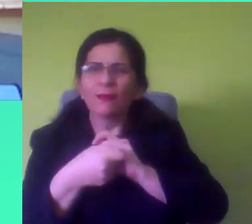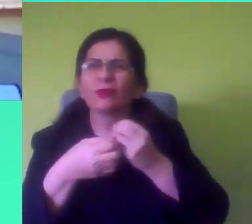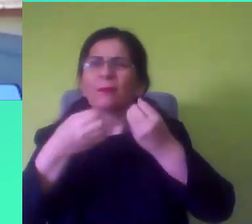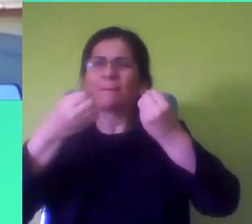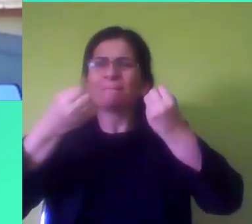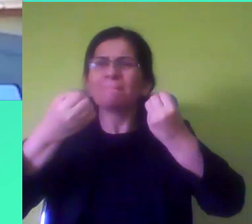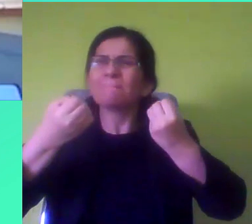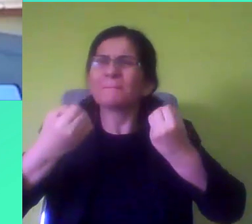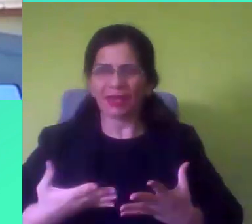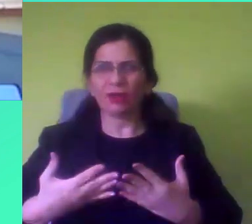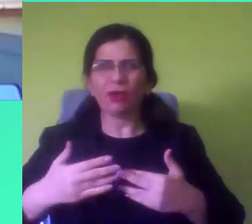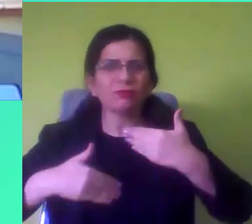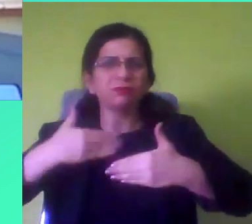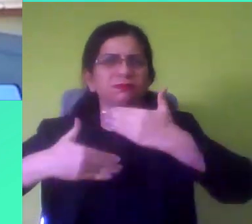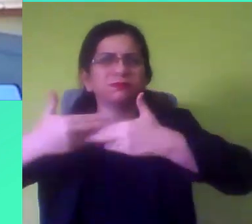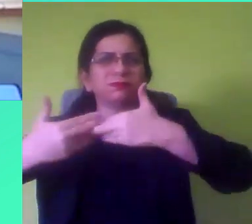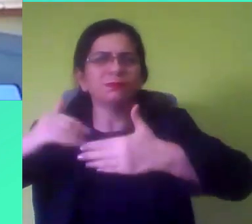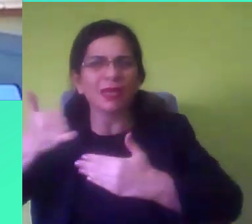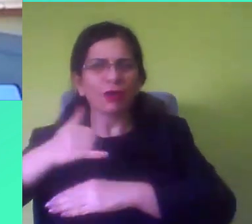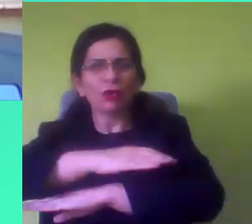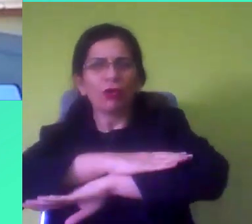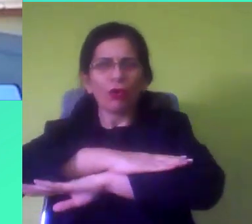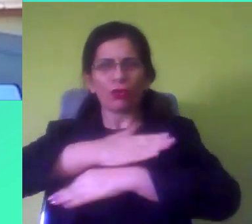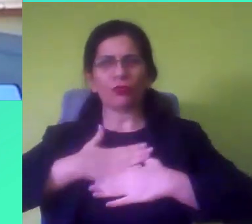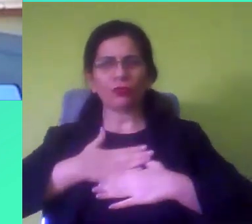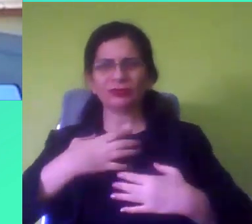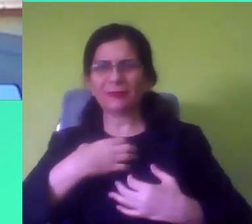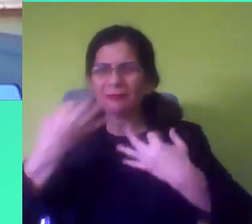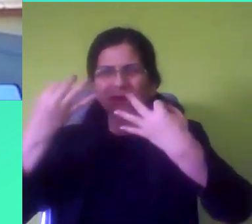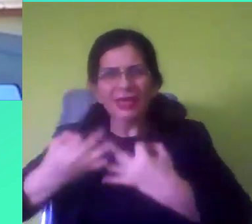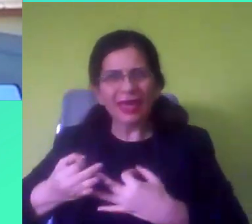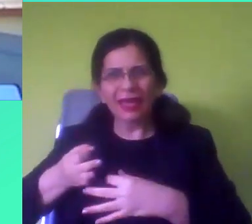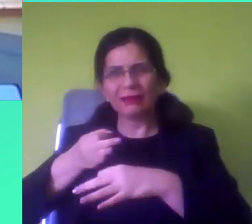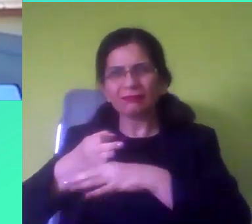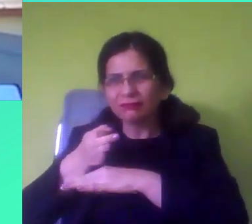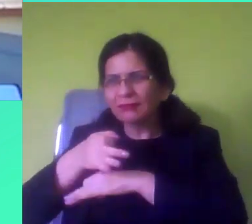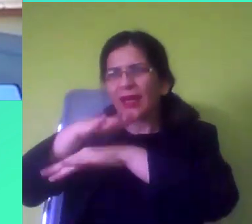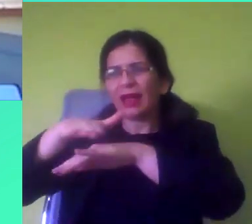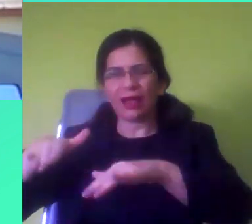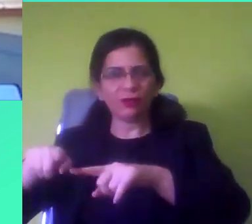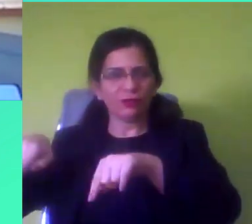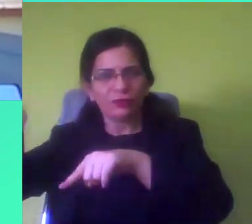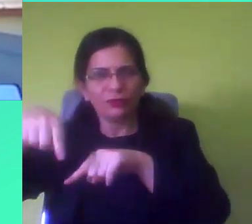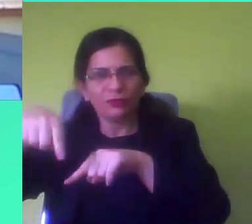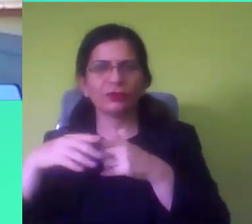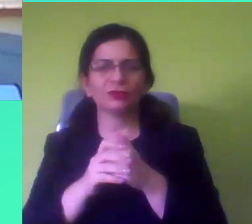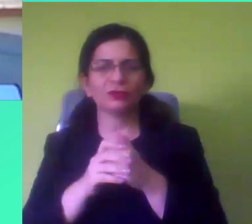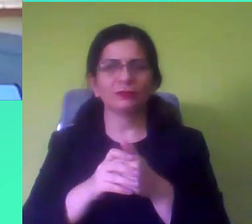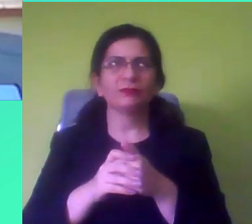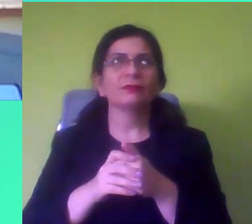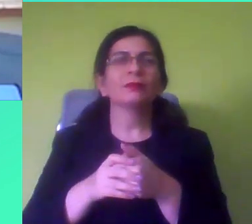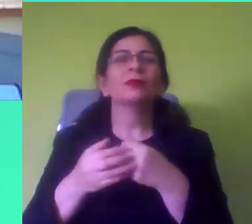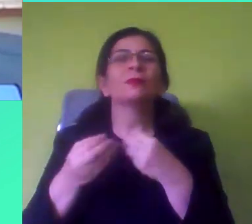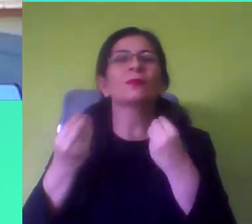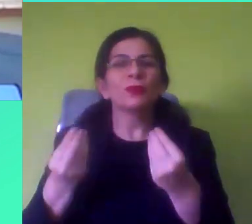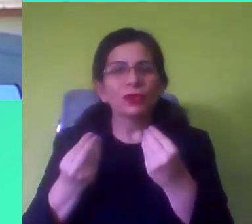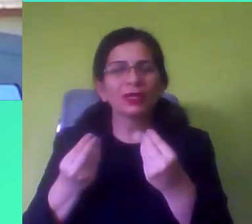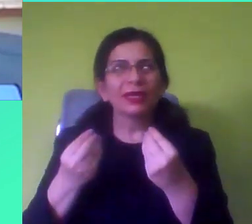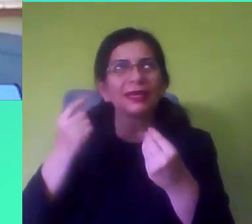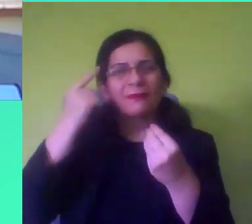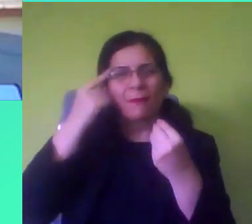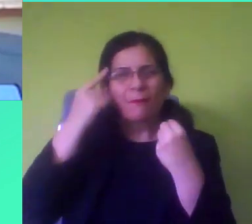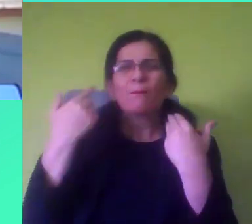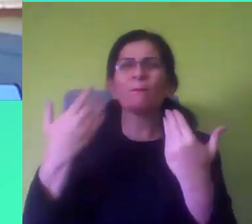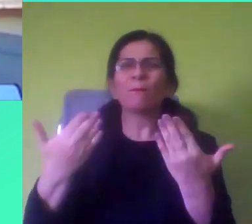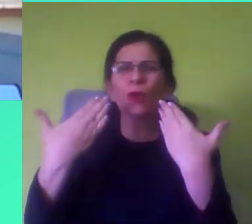modificar nuestra conducta, y sobre todo ya está probado que si